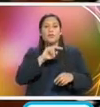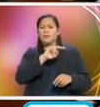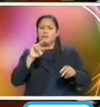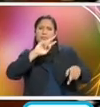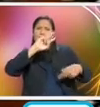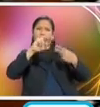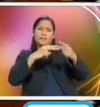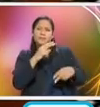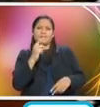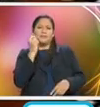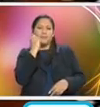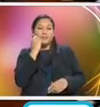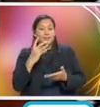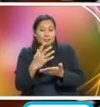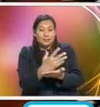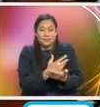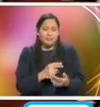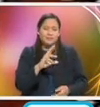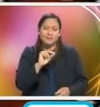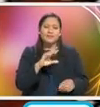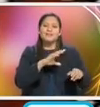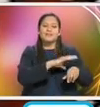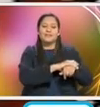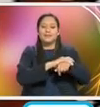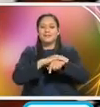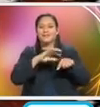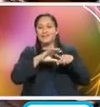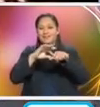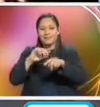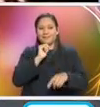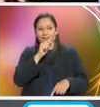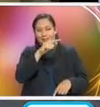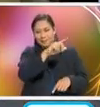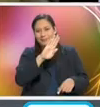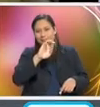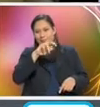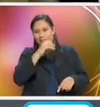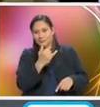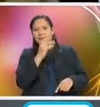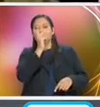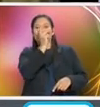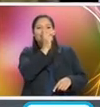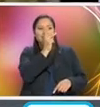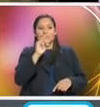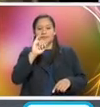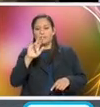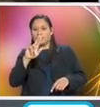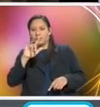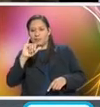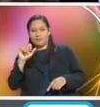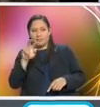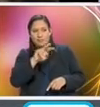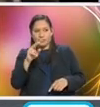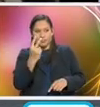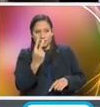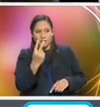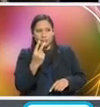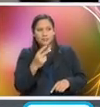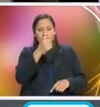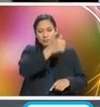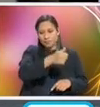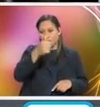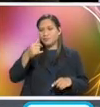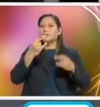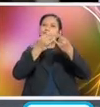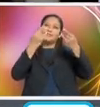No, y no por falta de ganas, pero no me llevaron. Okay. Ahí está Ben Ibarra papá y Julissa, pues esto era donde contaban además cada uno su versión